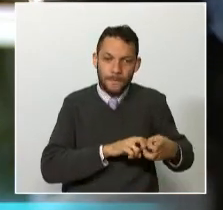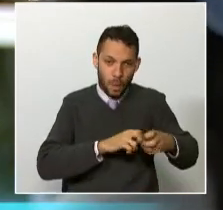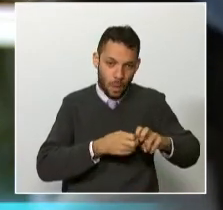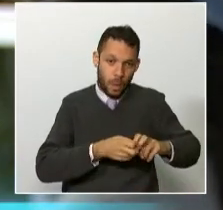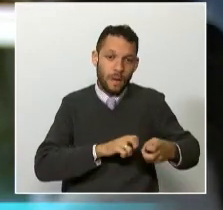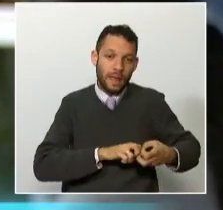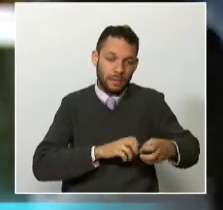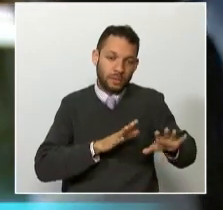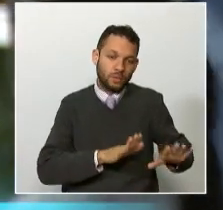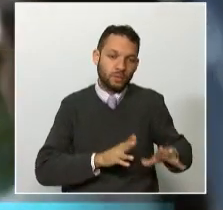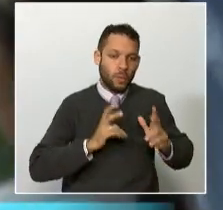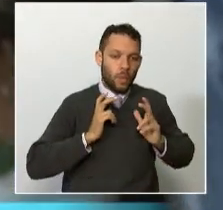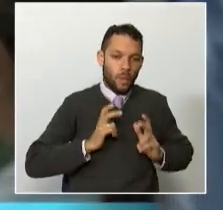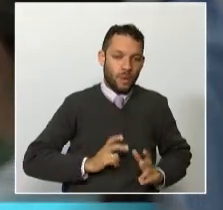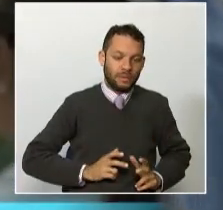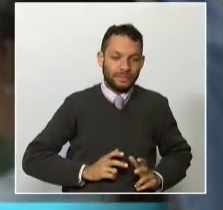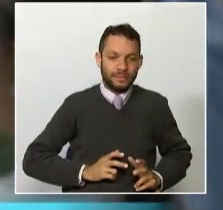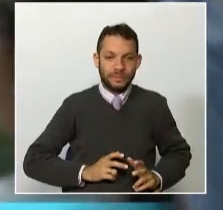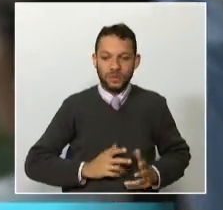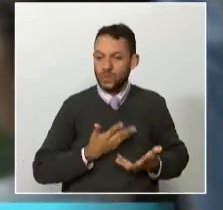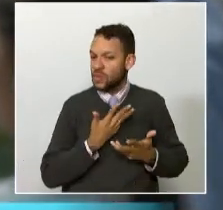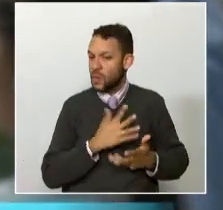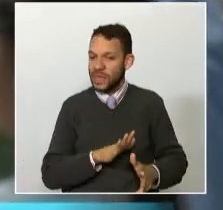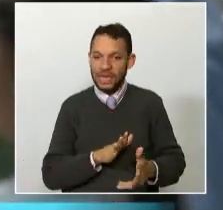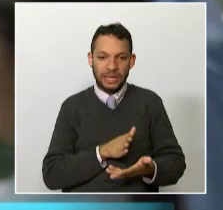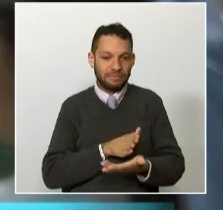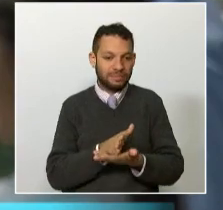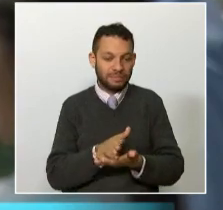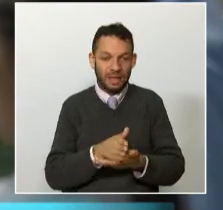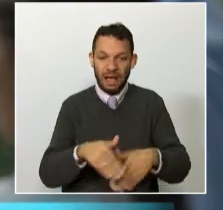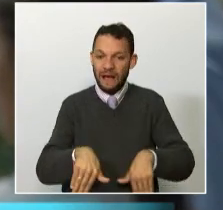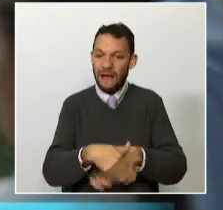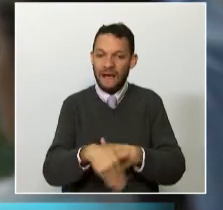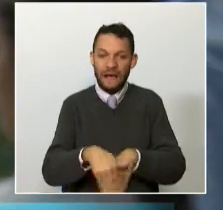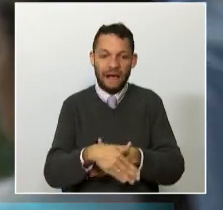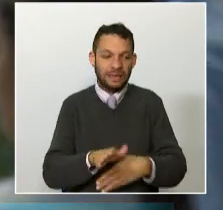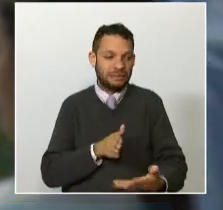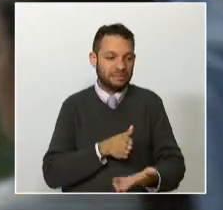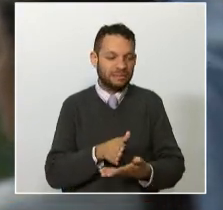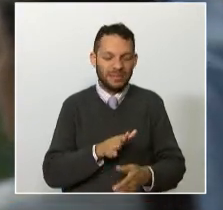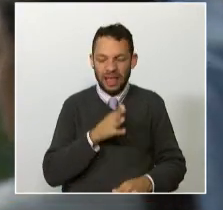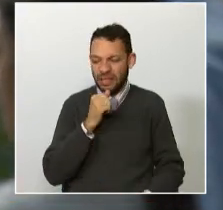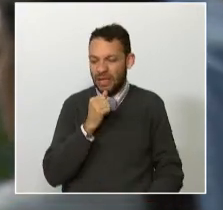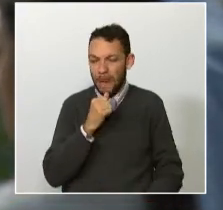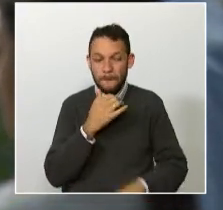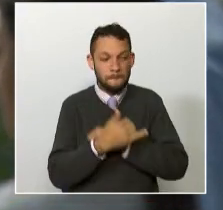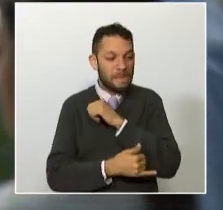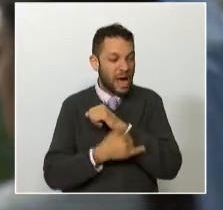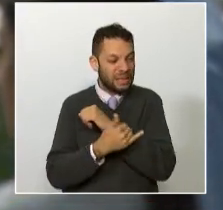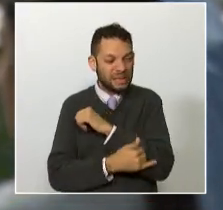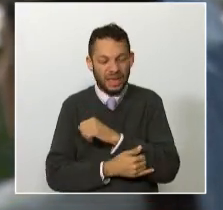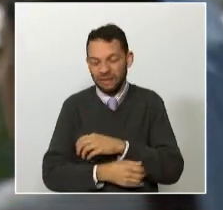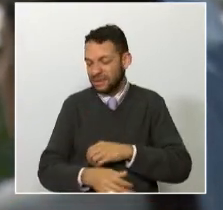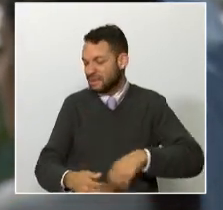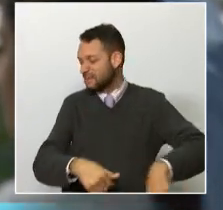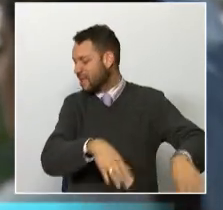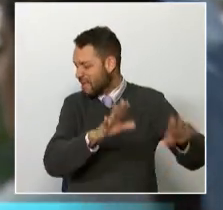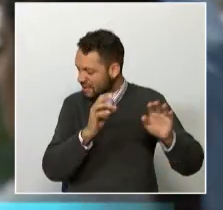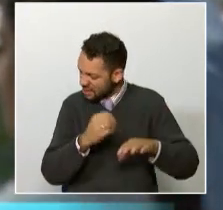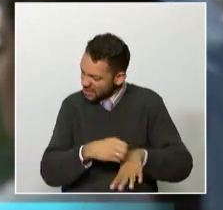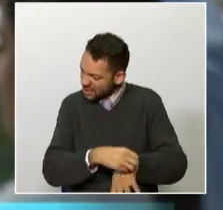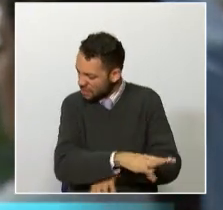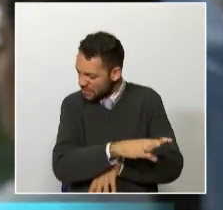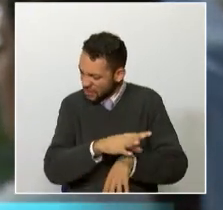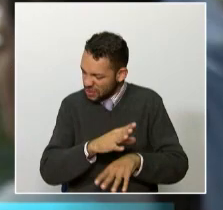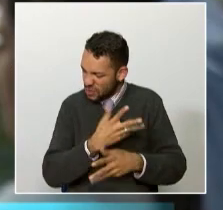Irma, porque ya no quiere salir, ya no tiene ánimo para nada, cuál paseo, cuál nada, pues porque tiene